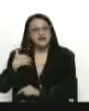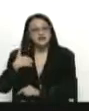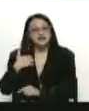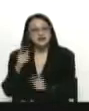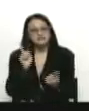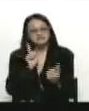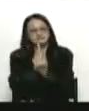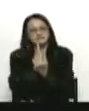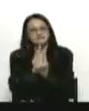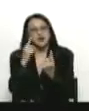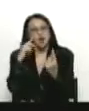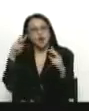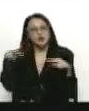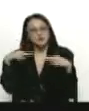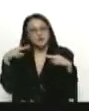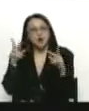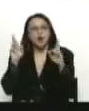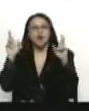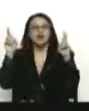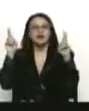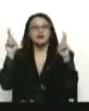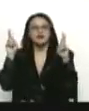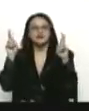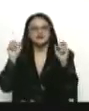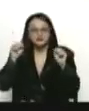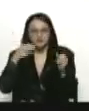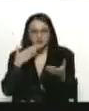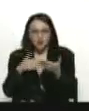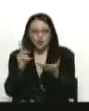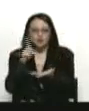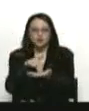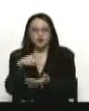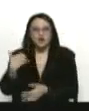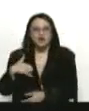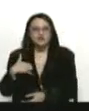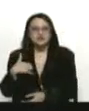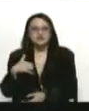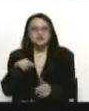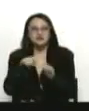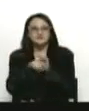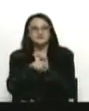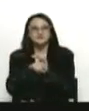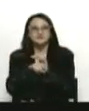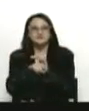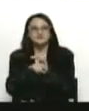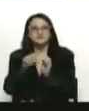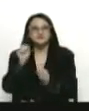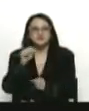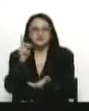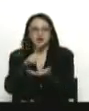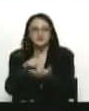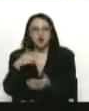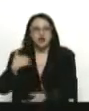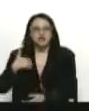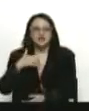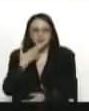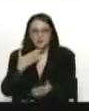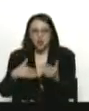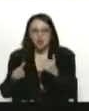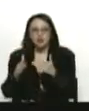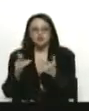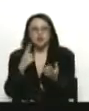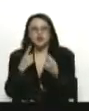vivo, viéndonos los ojos, ojalá. Muy pronto voy a estar ahí, en tu estudio. Vamos a Buenos Aires muy pronto para